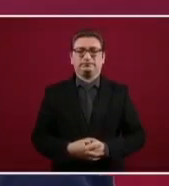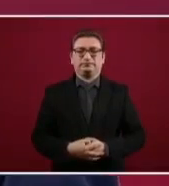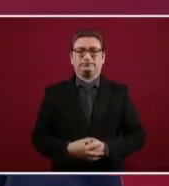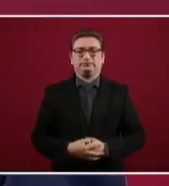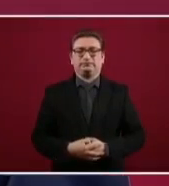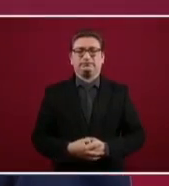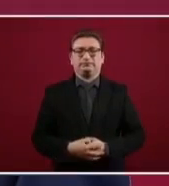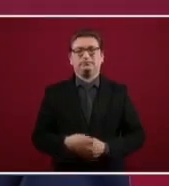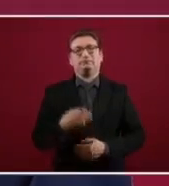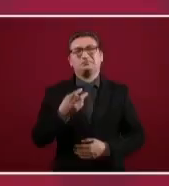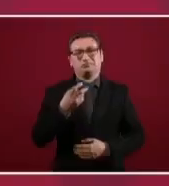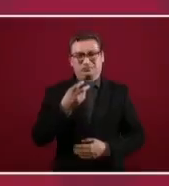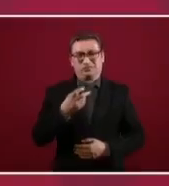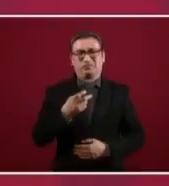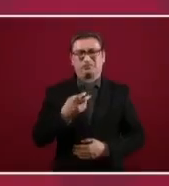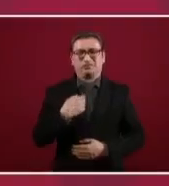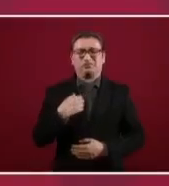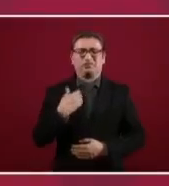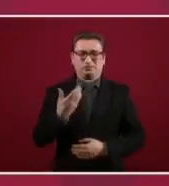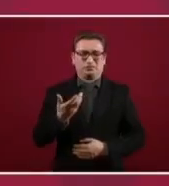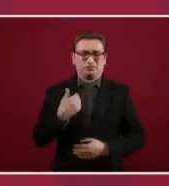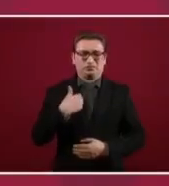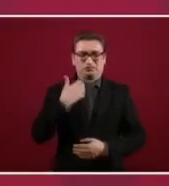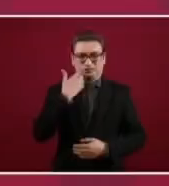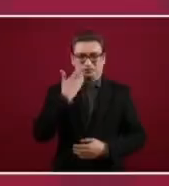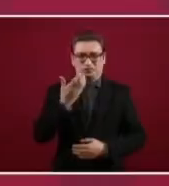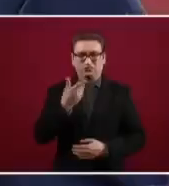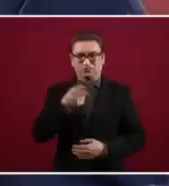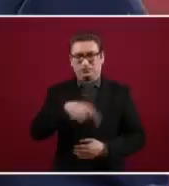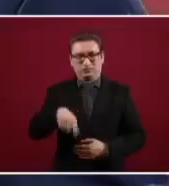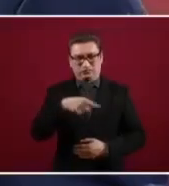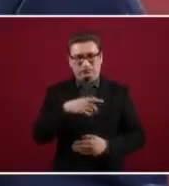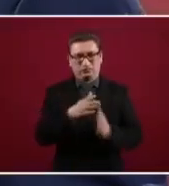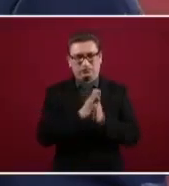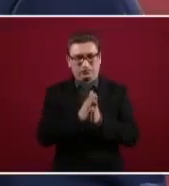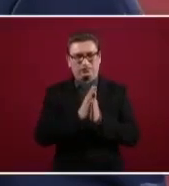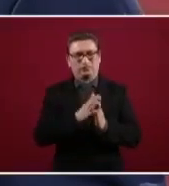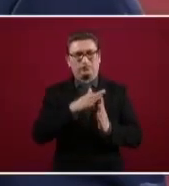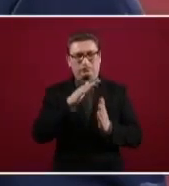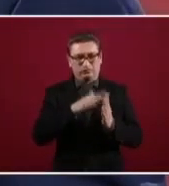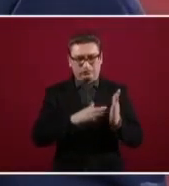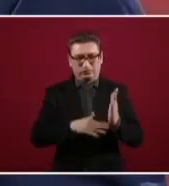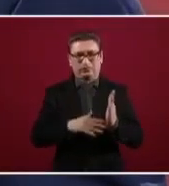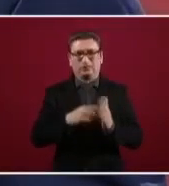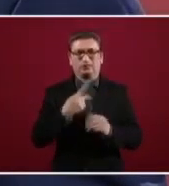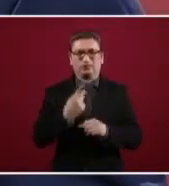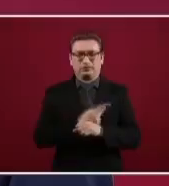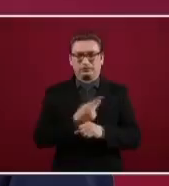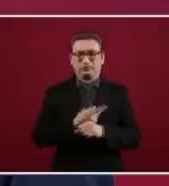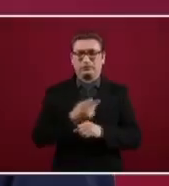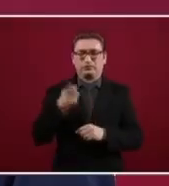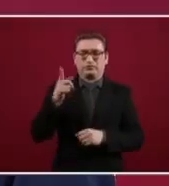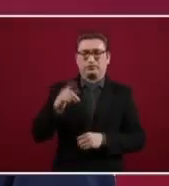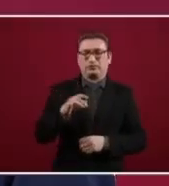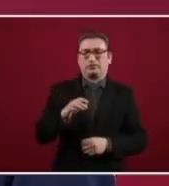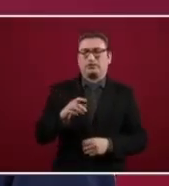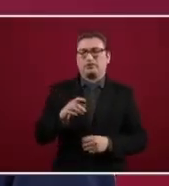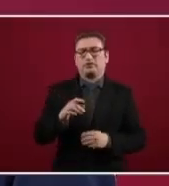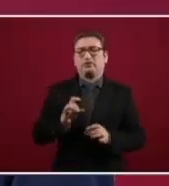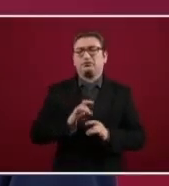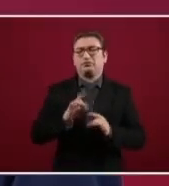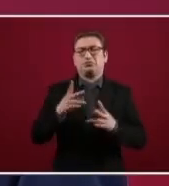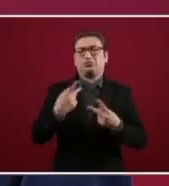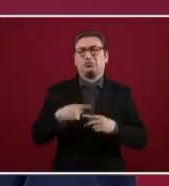por eso estoy invitando a que se lea lo que fue el exilio de todos